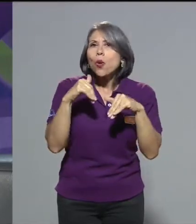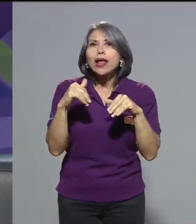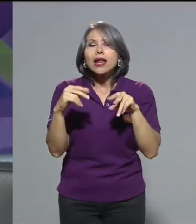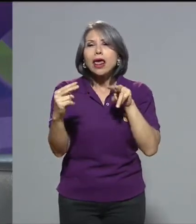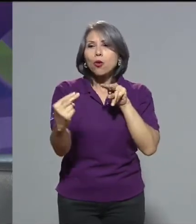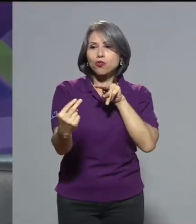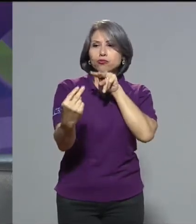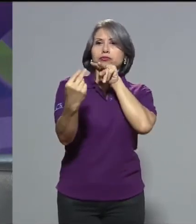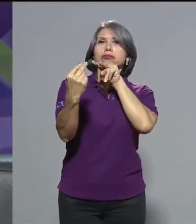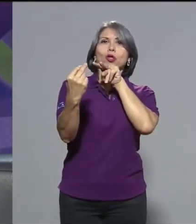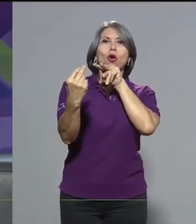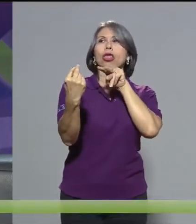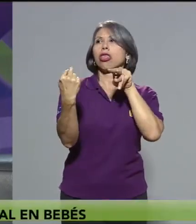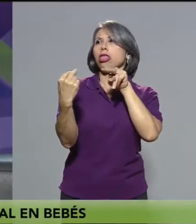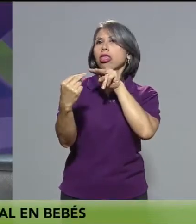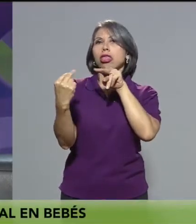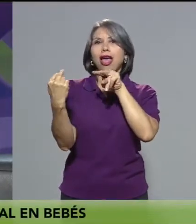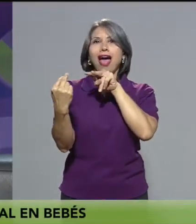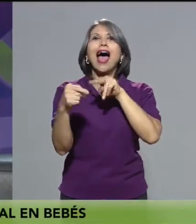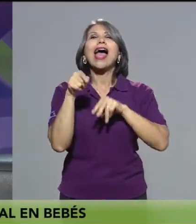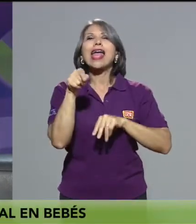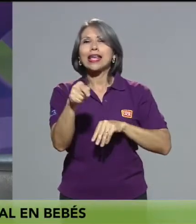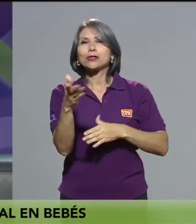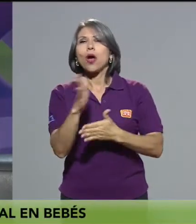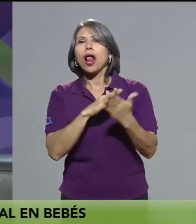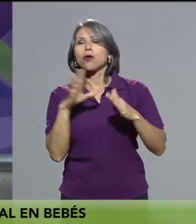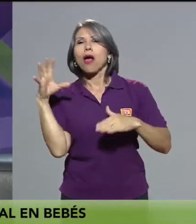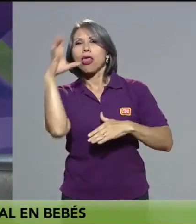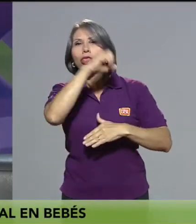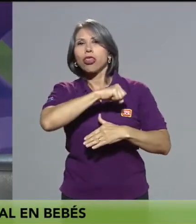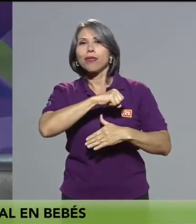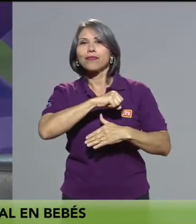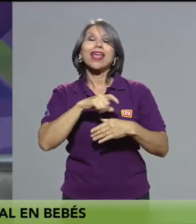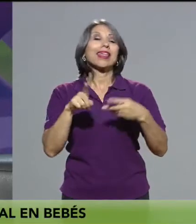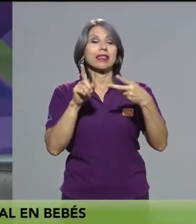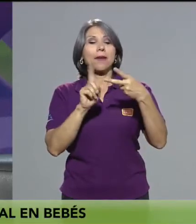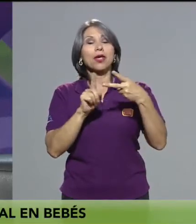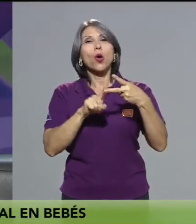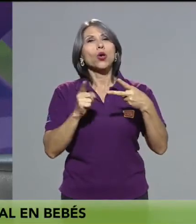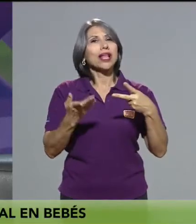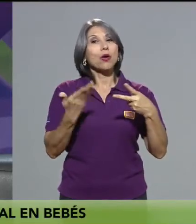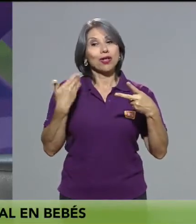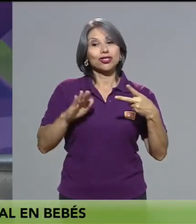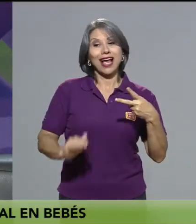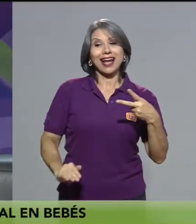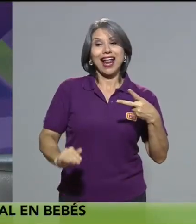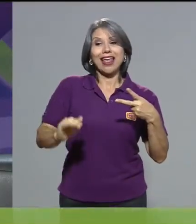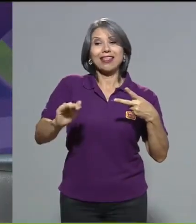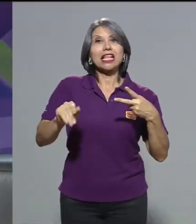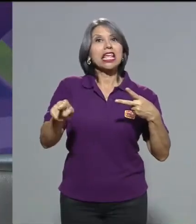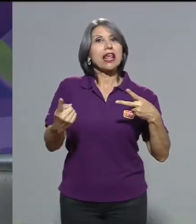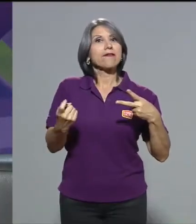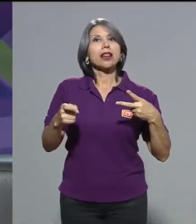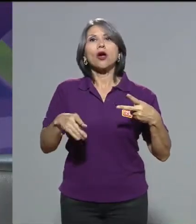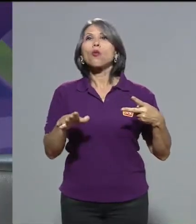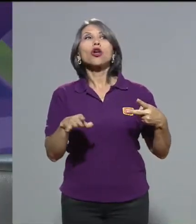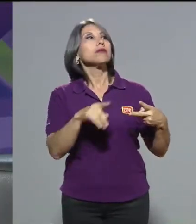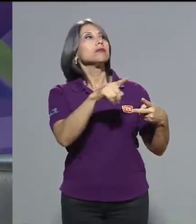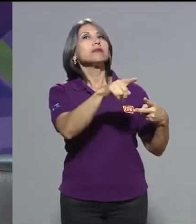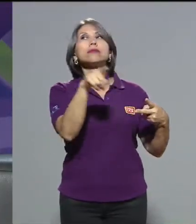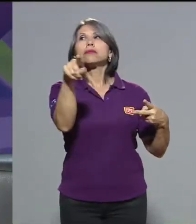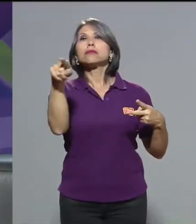Y otra clave es cuando está un poquito más grandecito y no señala. O sea, ya esas dos son corra, ¿verdad? Hay